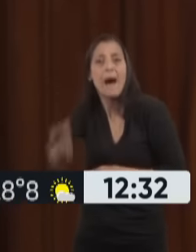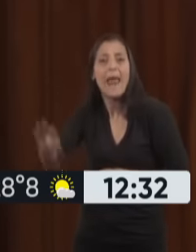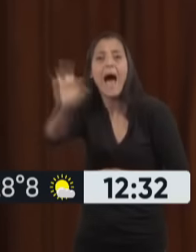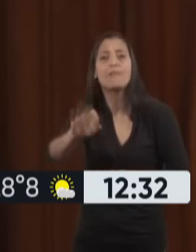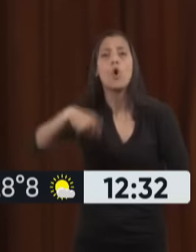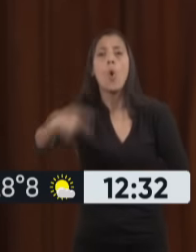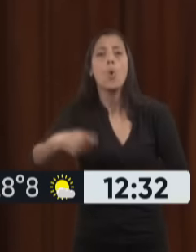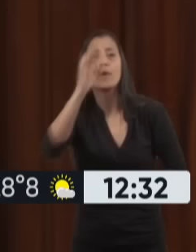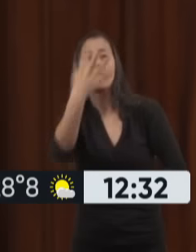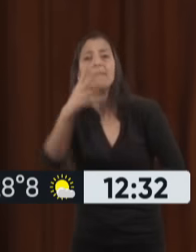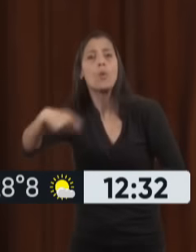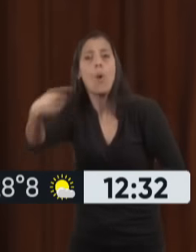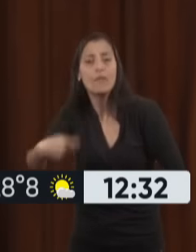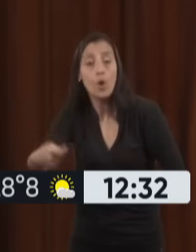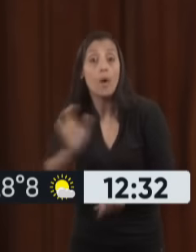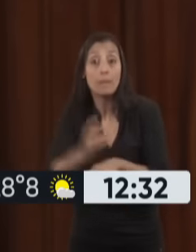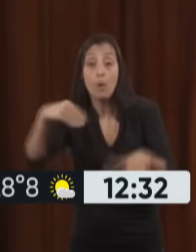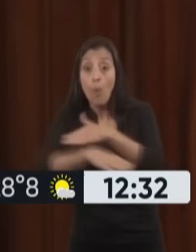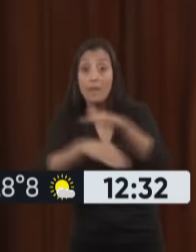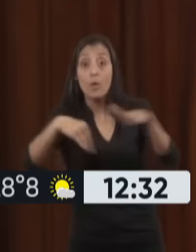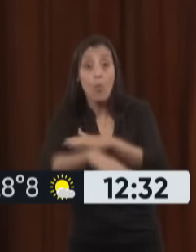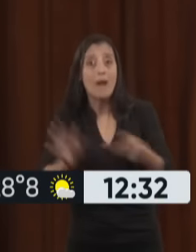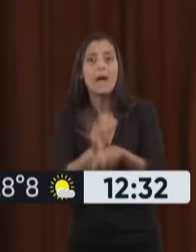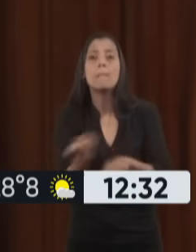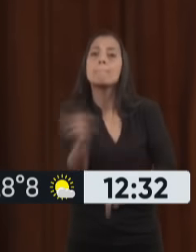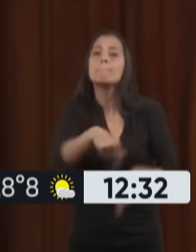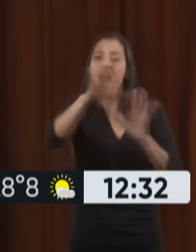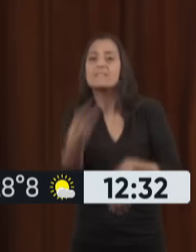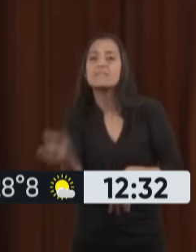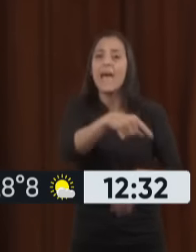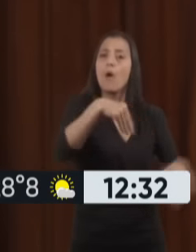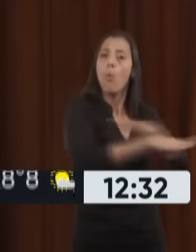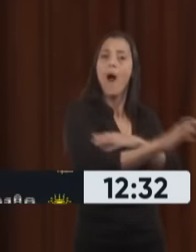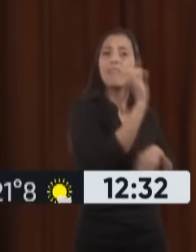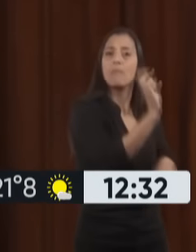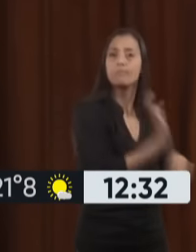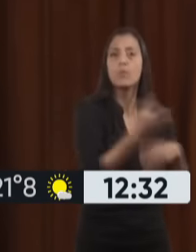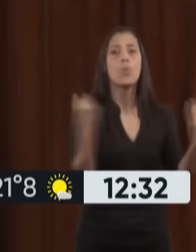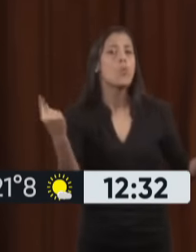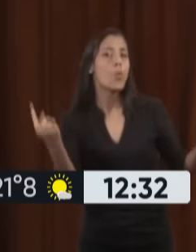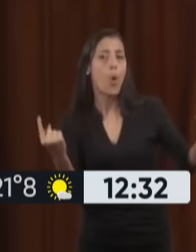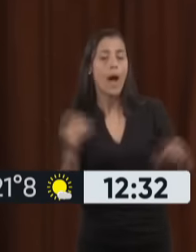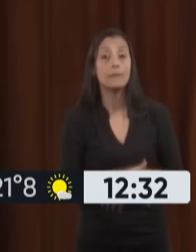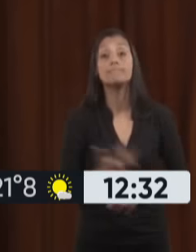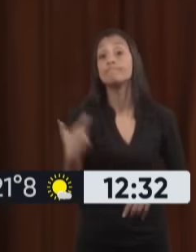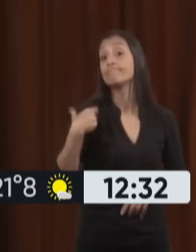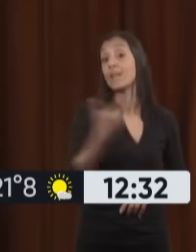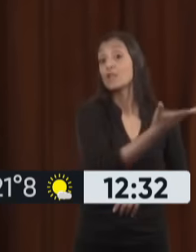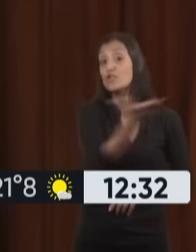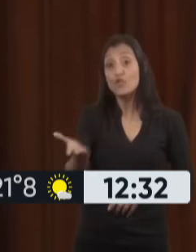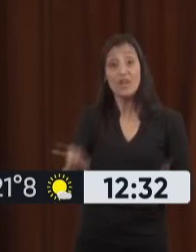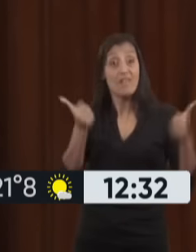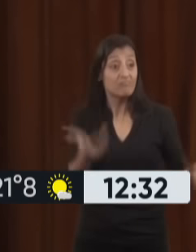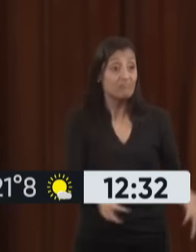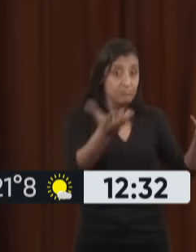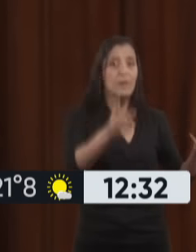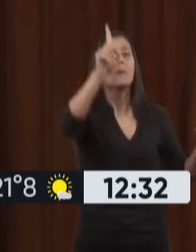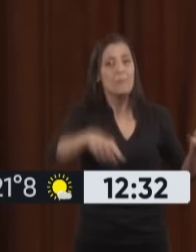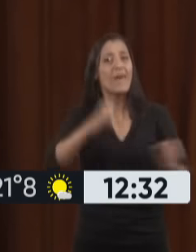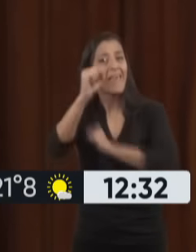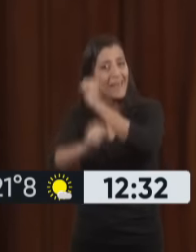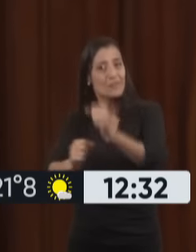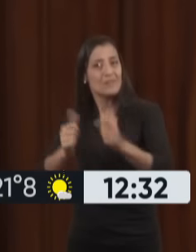porque estoquearse en bienes es más rendidor que ahorrar en moneda? Solo si el conjunto de la sociedad le va bien, le puede ir bien a la industria